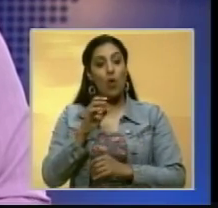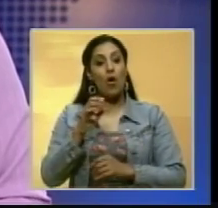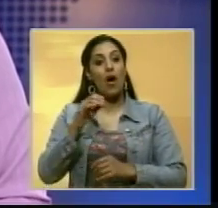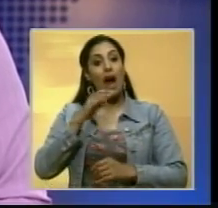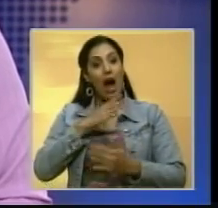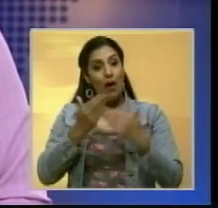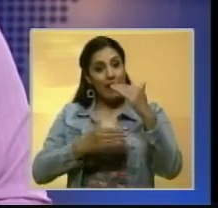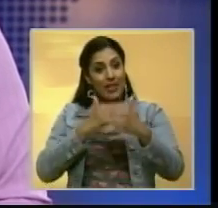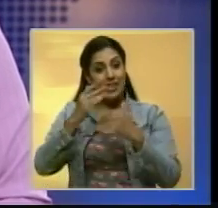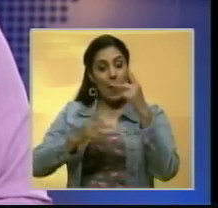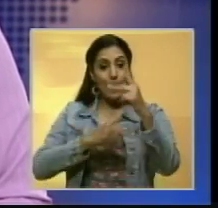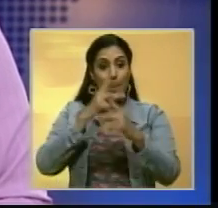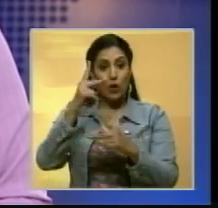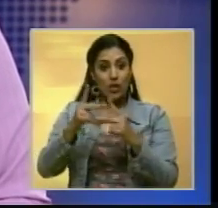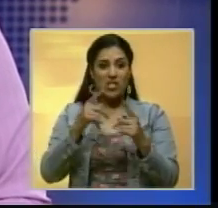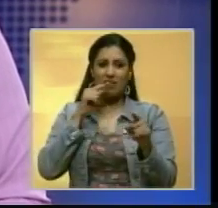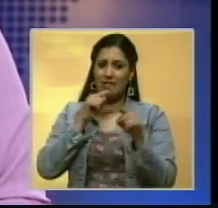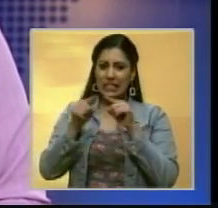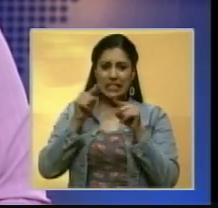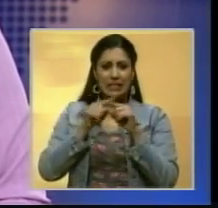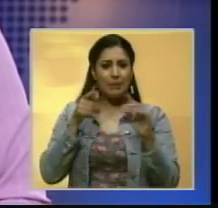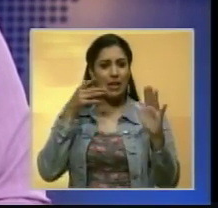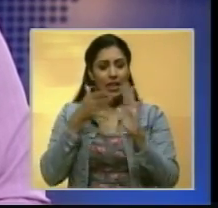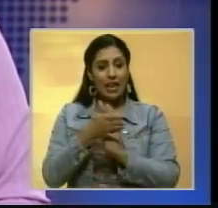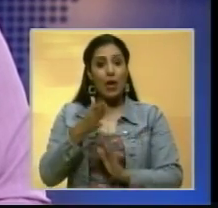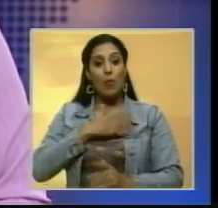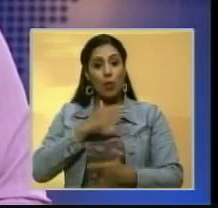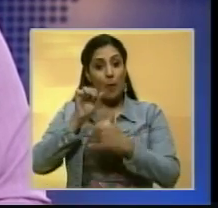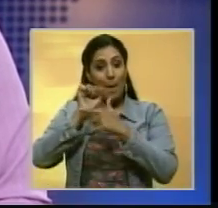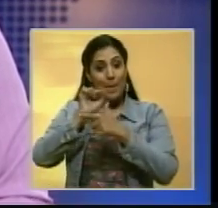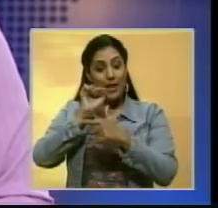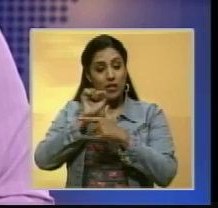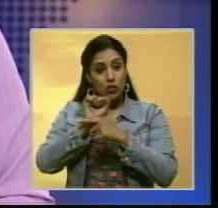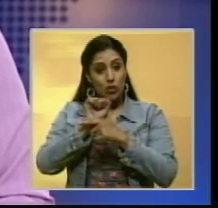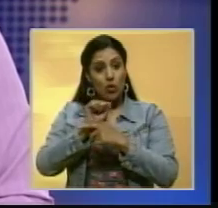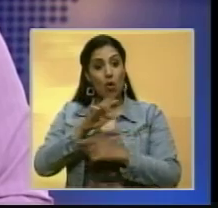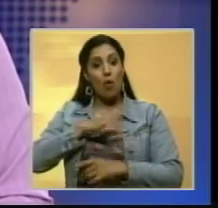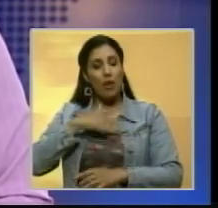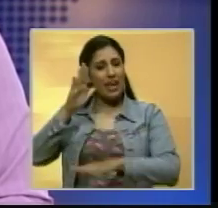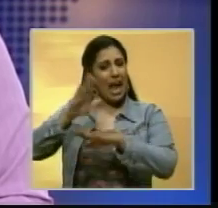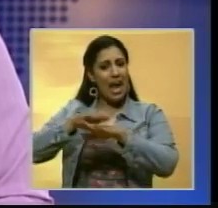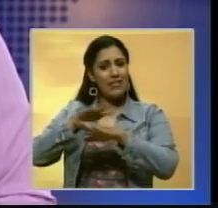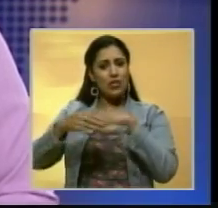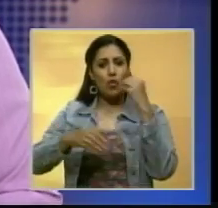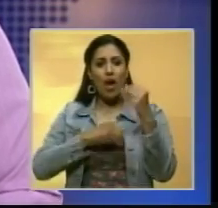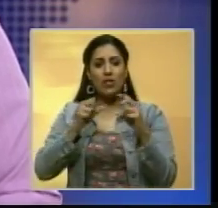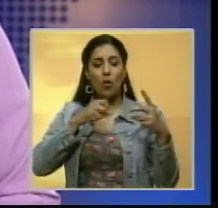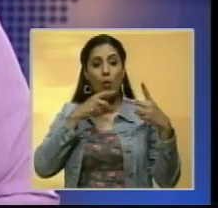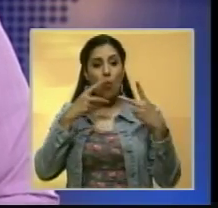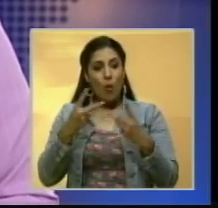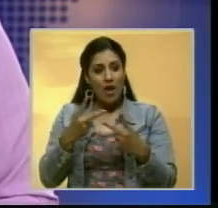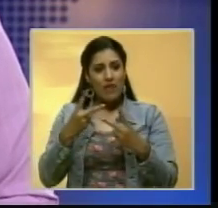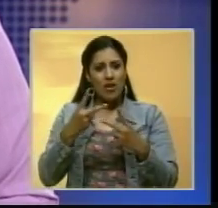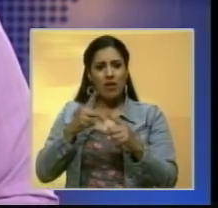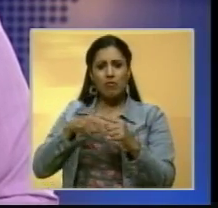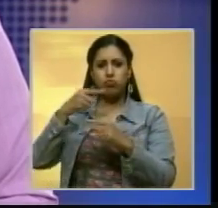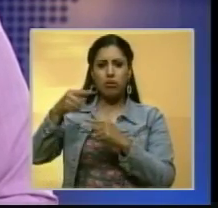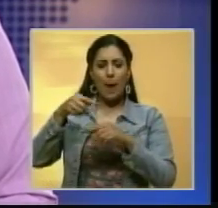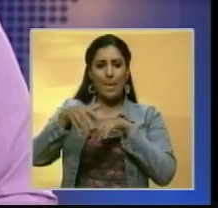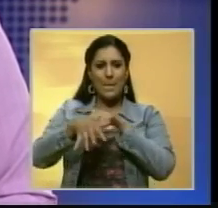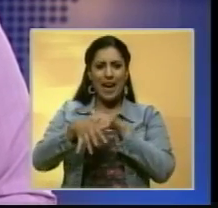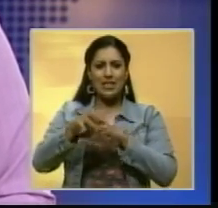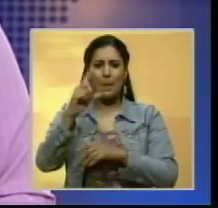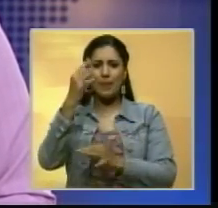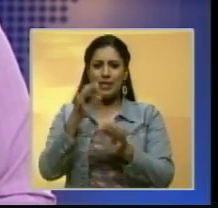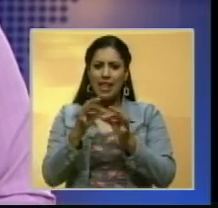Partido Avanzada Progresista, criticó al Partido Socialista Unido de Venezuela por el anuncio de realizar una contramarcha el 1